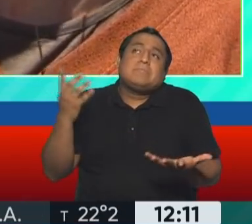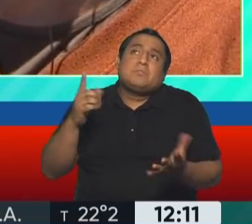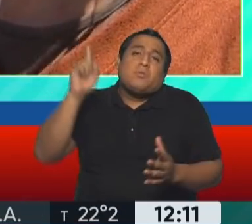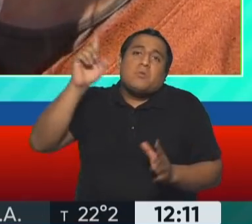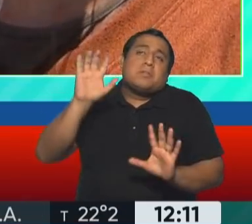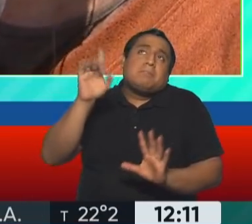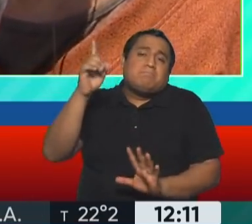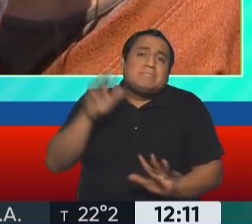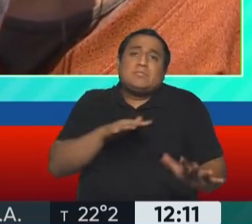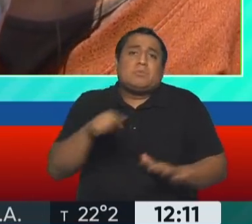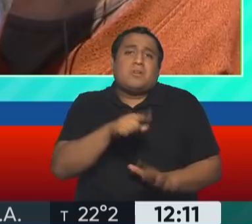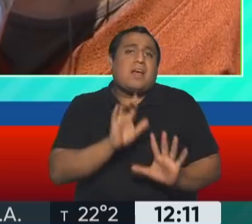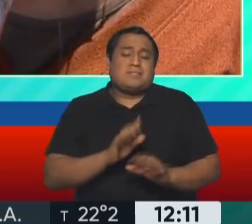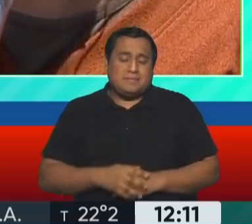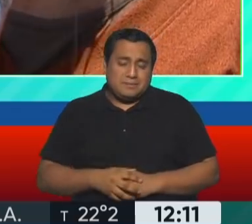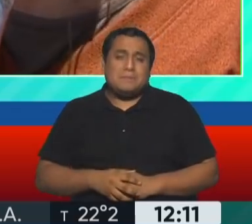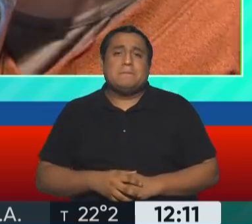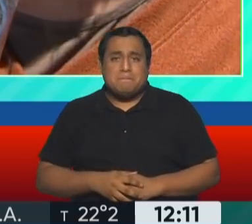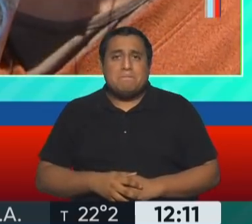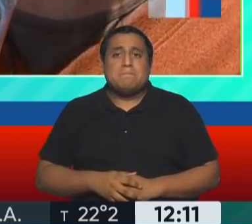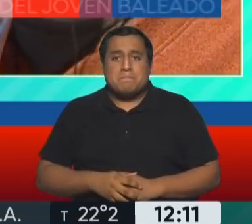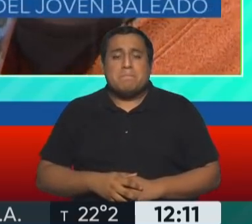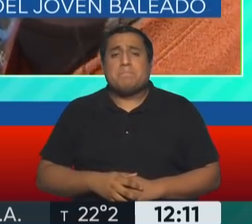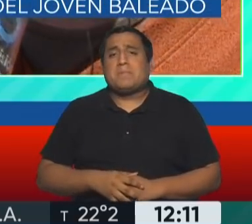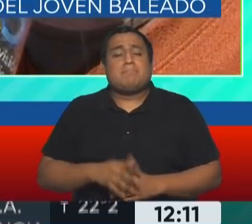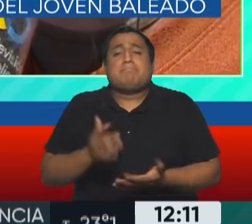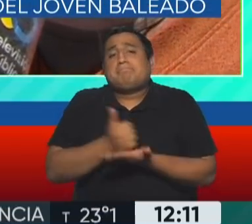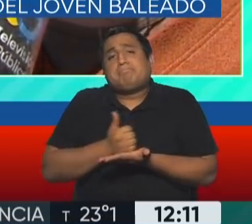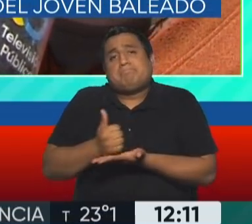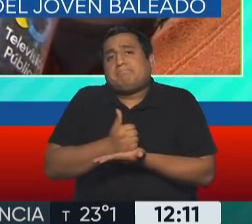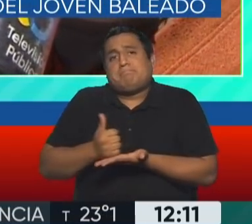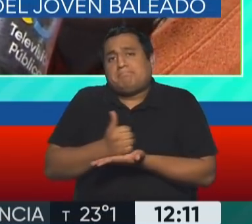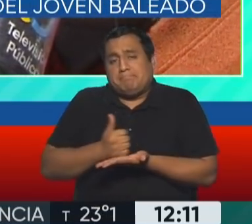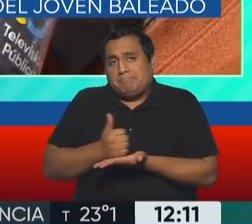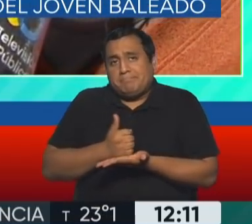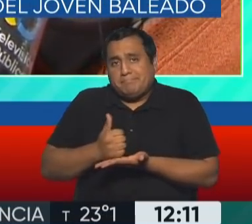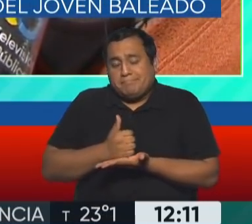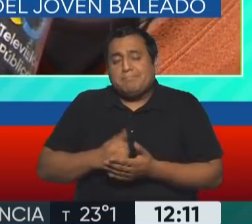Esa es la situación de él. No hay nada que hacer, hay que esperar.